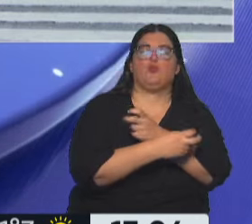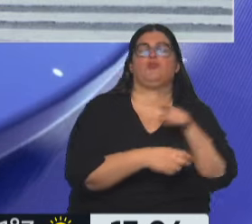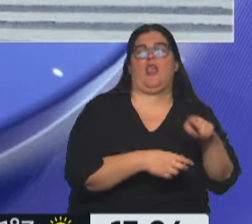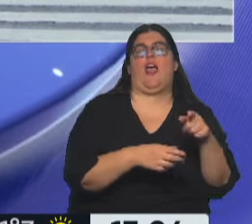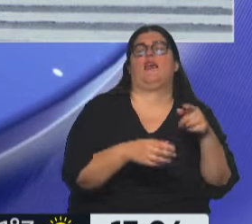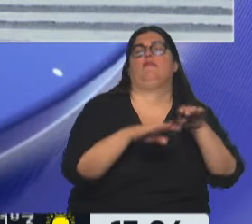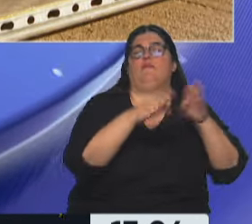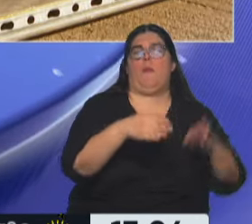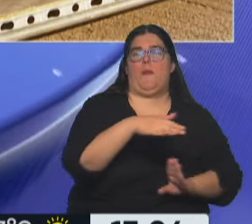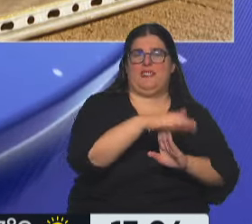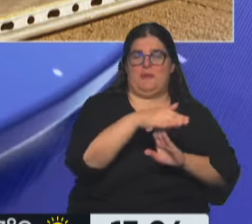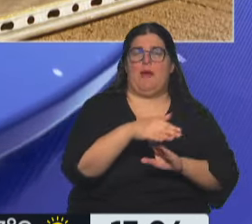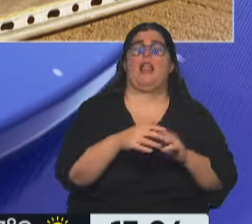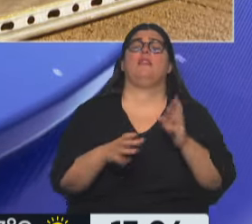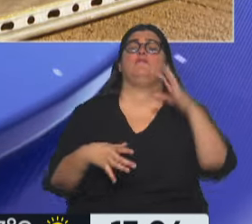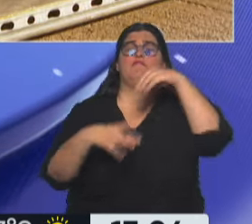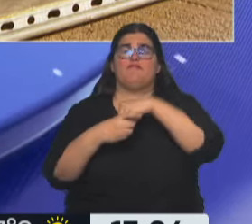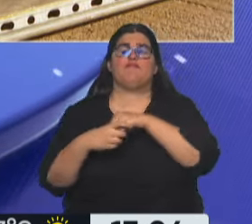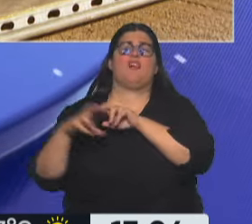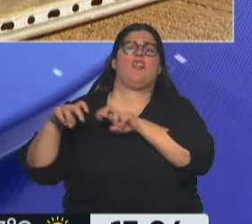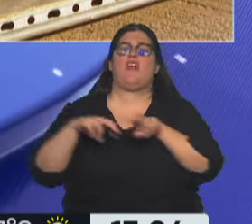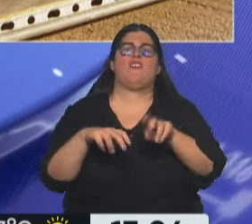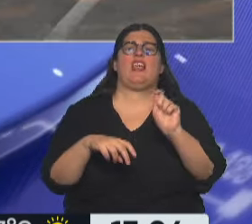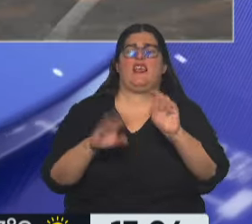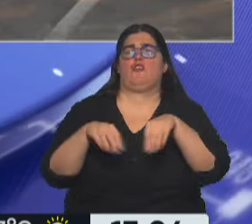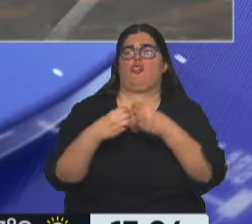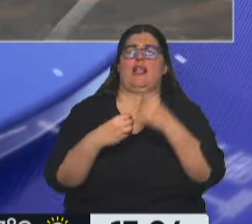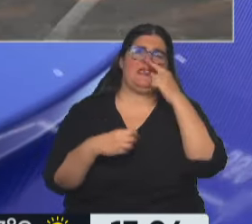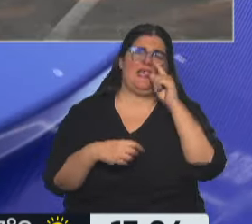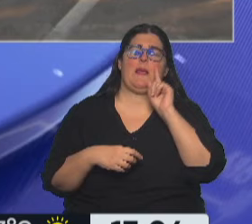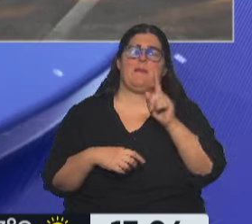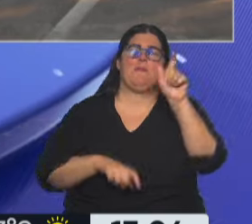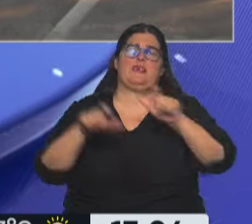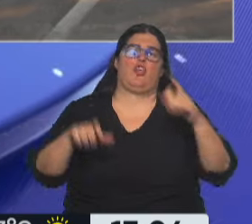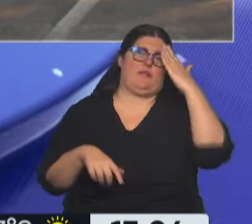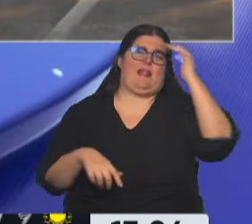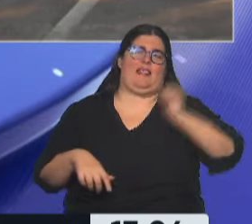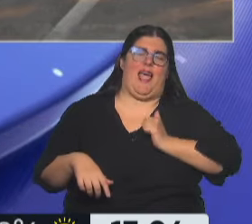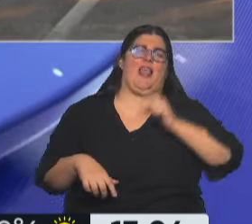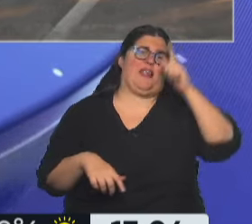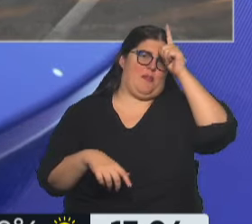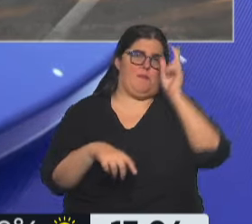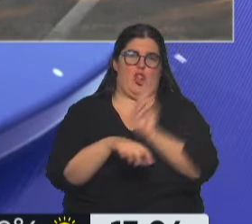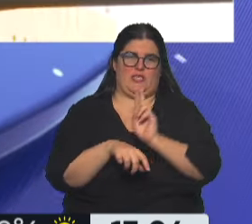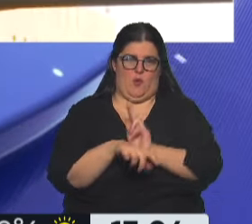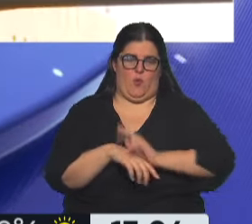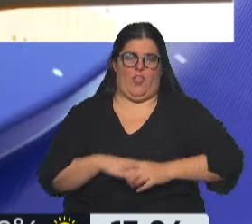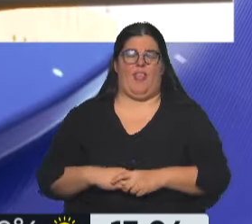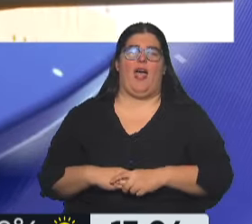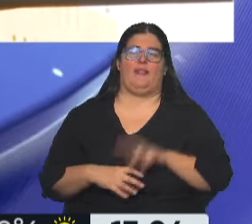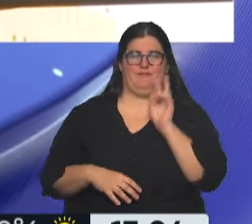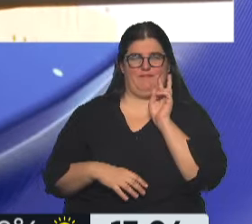En el desfile participarán alrededor de 7.000 efectivos de fuerzas militares y de seguridad. Allí estamos